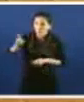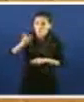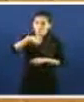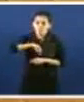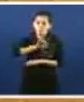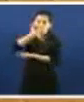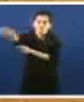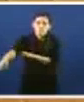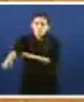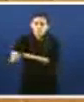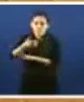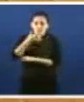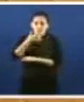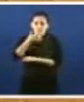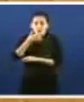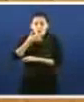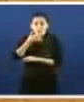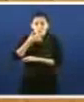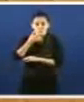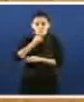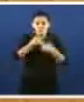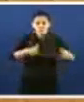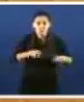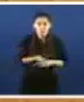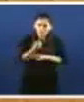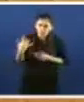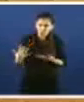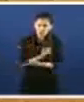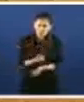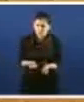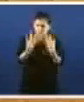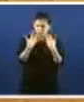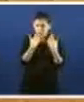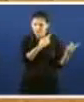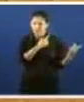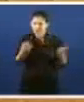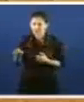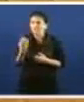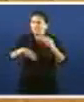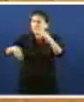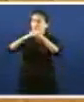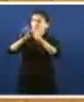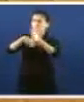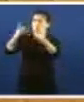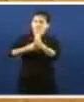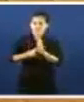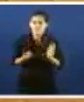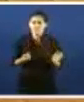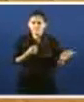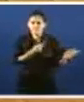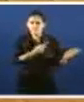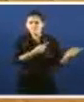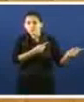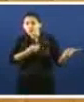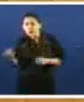titulados no Ártico Pesqueiros non o teñen trasladado a todos incluído a este portavoz de forma directa a necesidade de armonizar esa desilación A necesidade